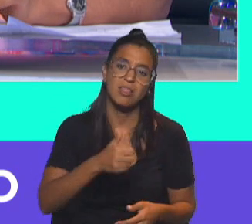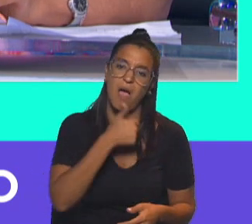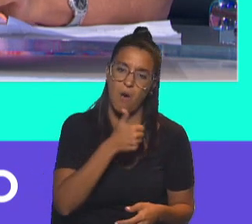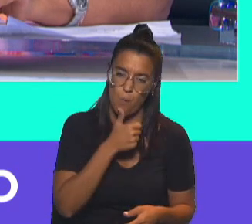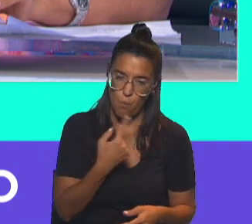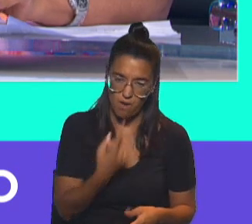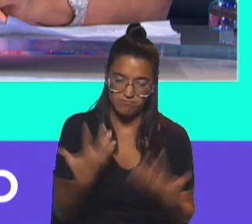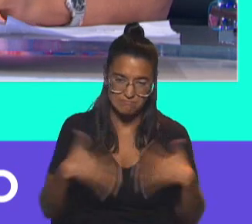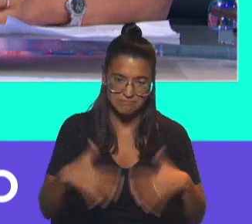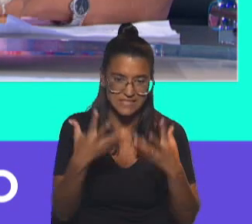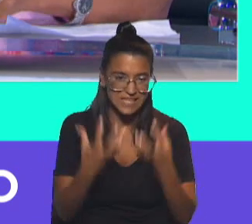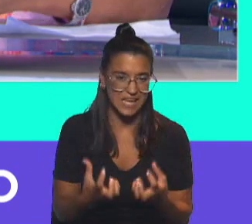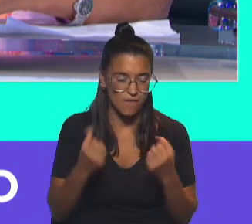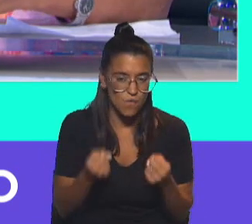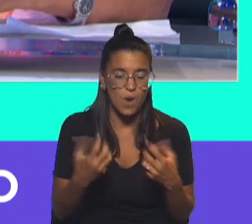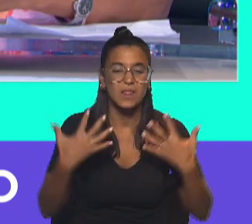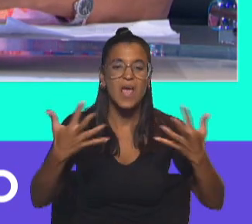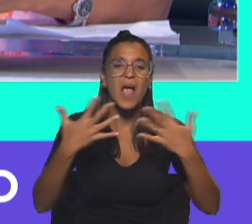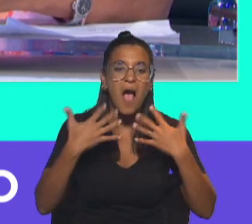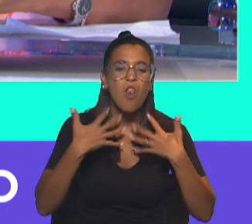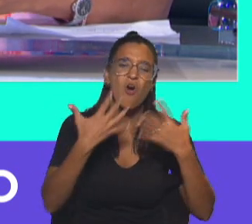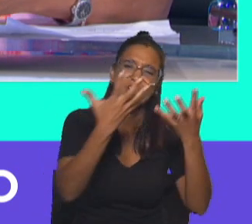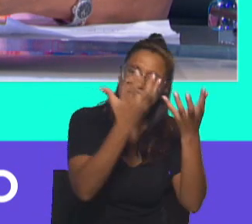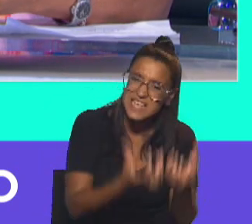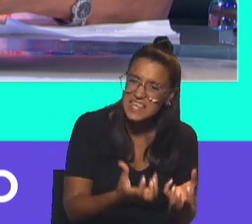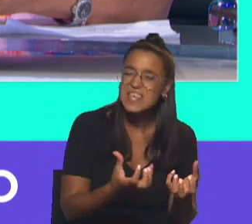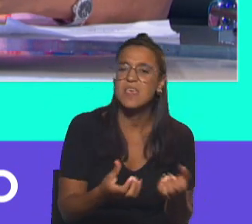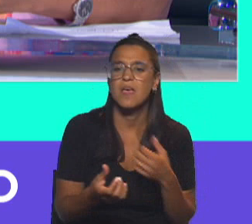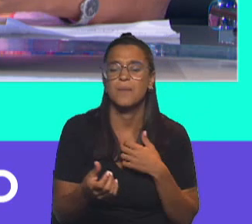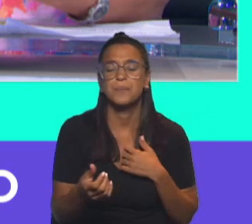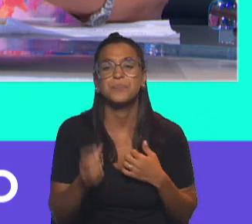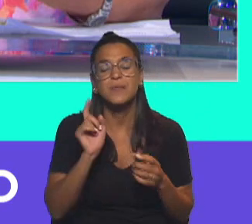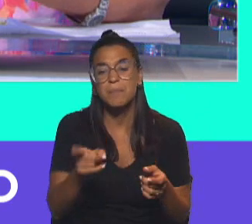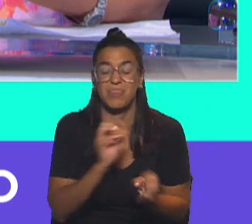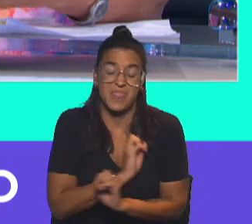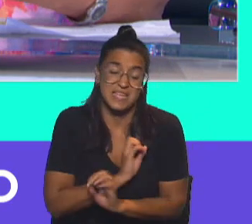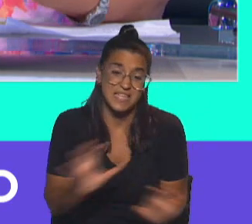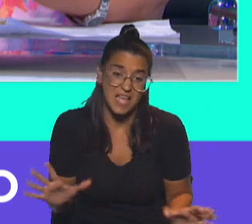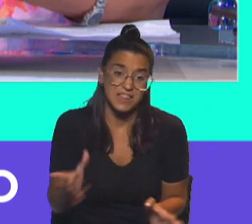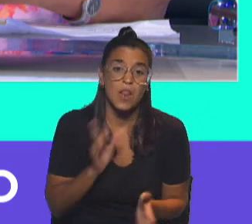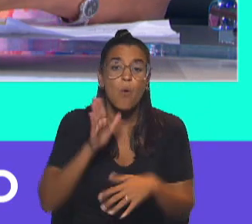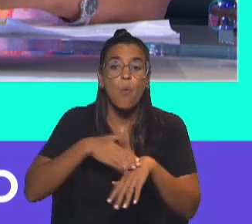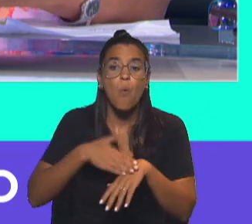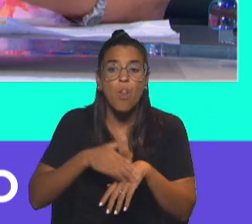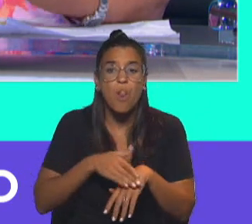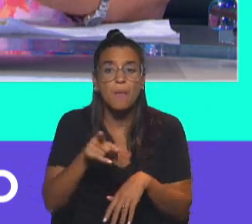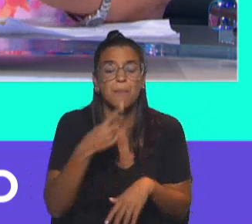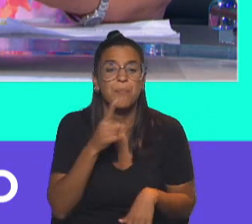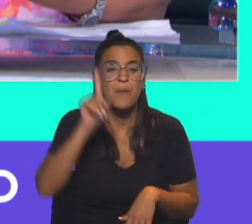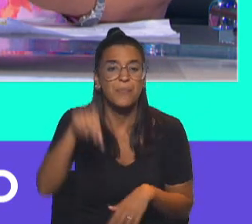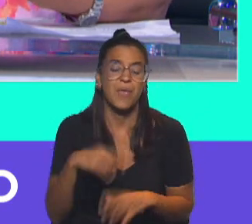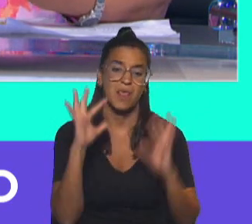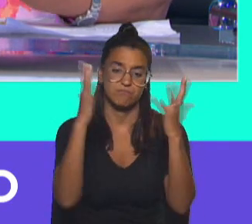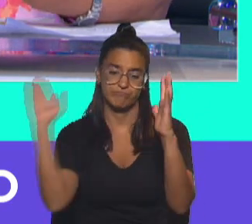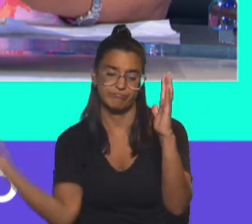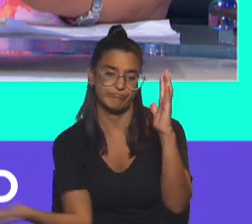¿no? Así que el calor, la sequía y los desastres que se provocan a raíz de la tala y el